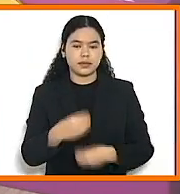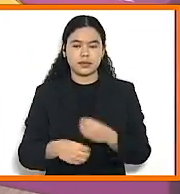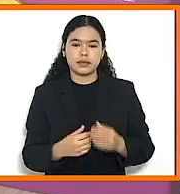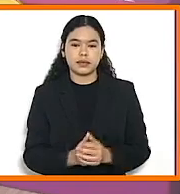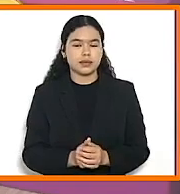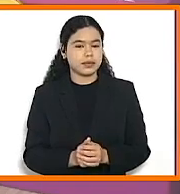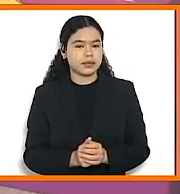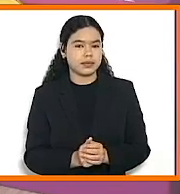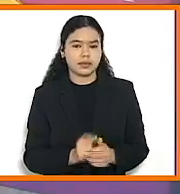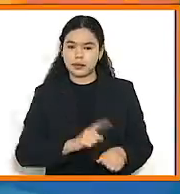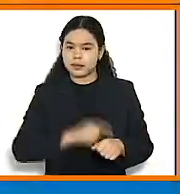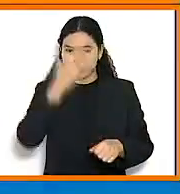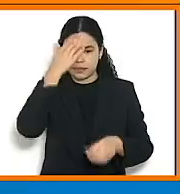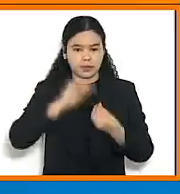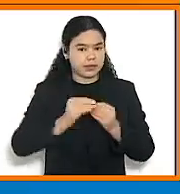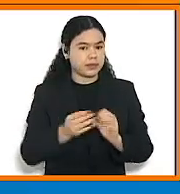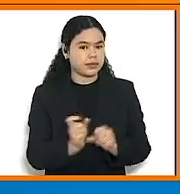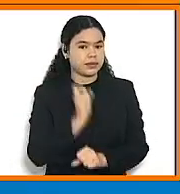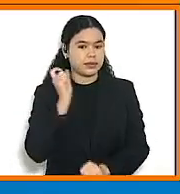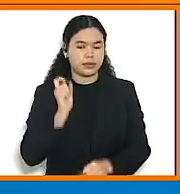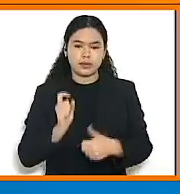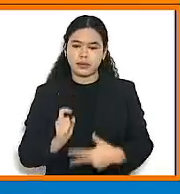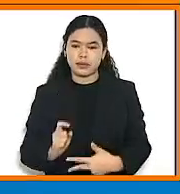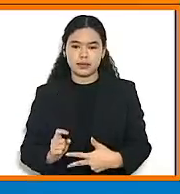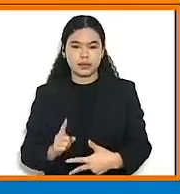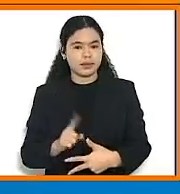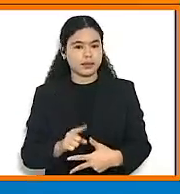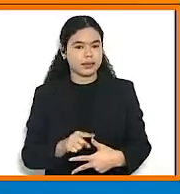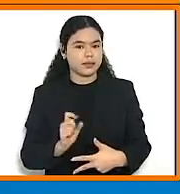sorteos. Su primer número ganador es